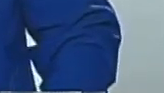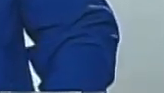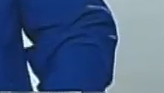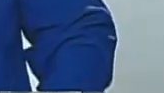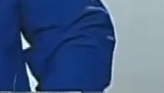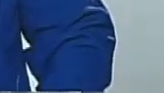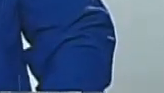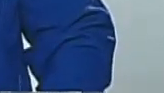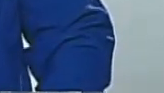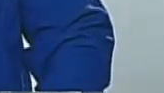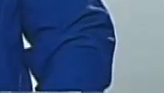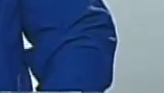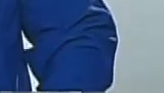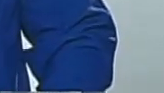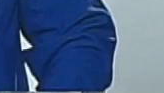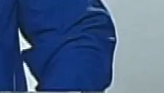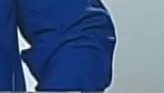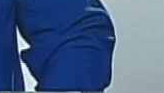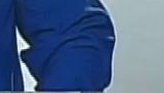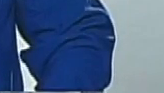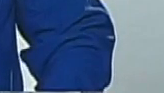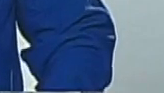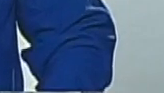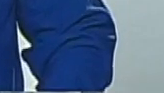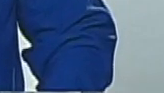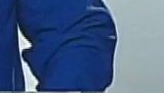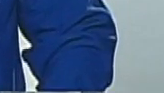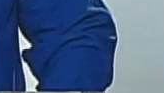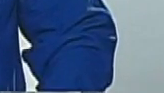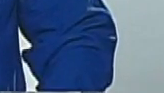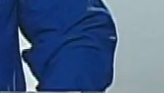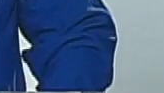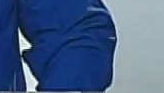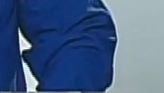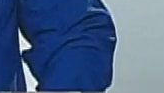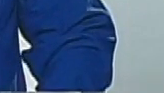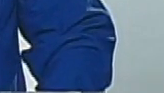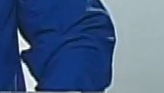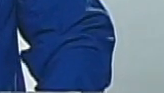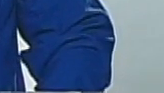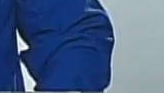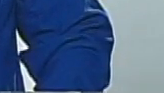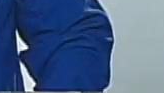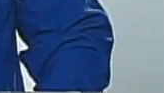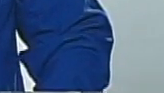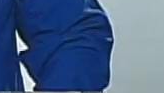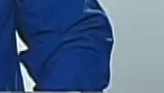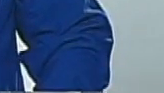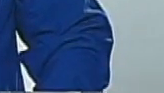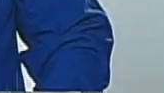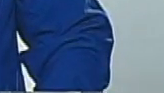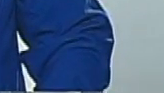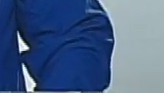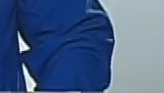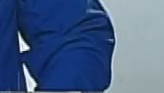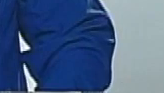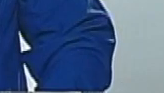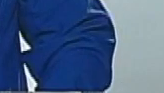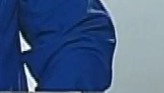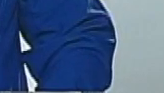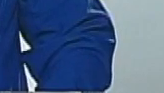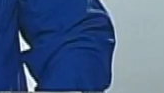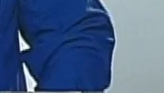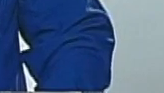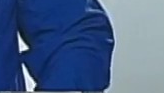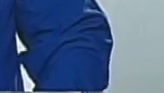tiempo electoral que se aproxima. Justamente la oposición venezolana aseguraba que ellos van a realizar unas